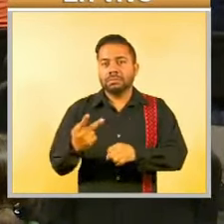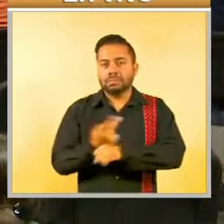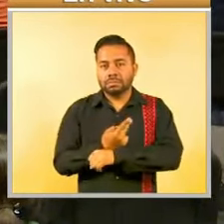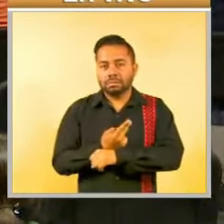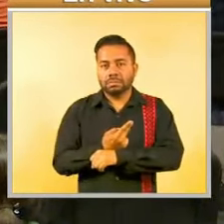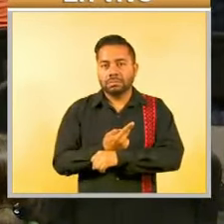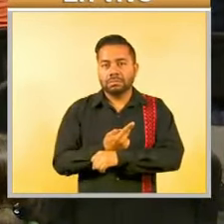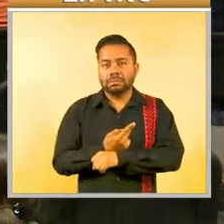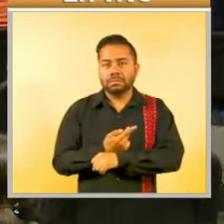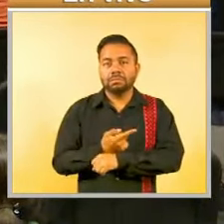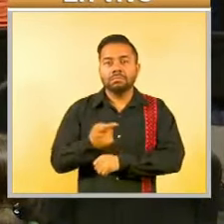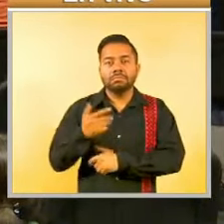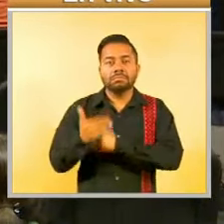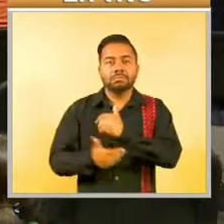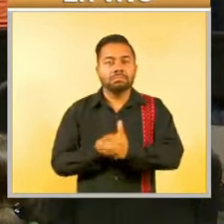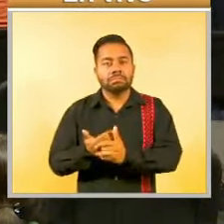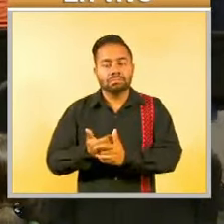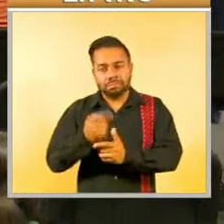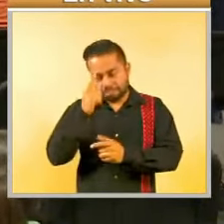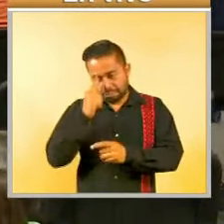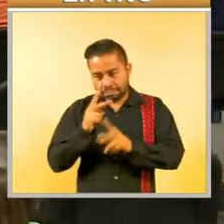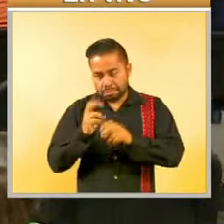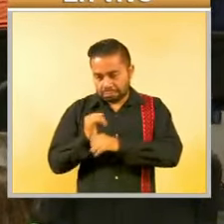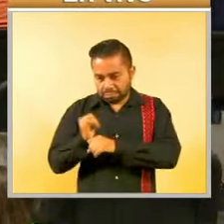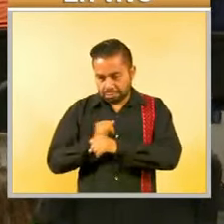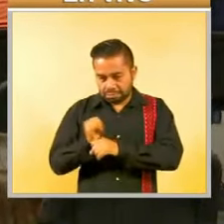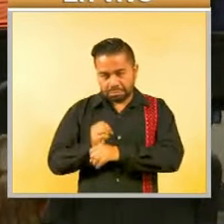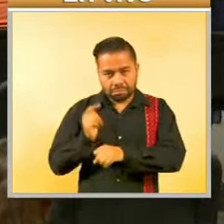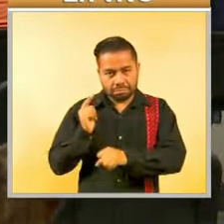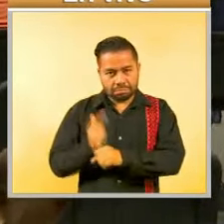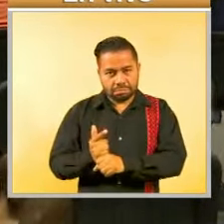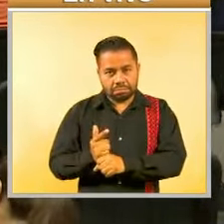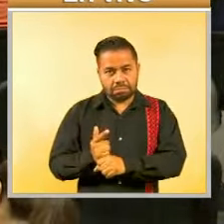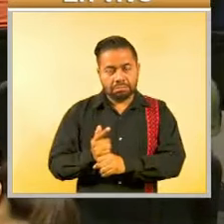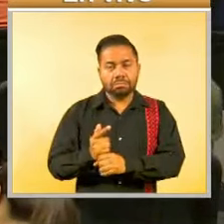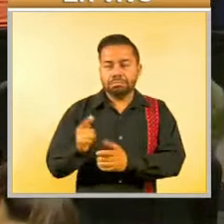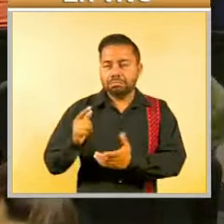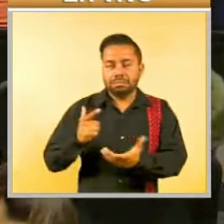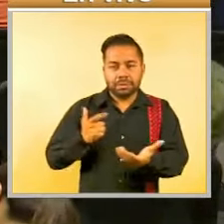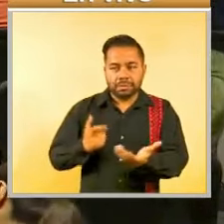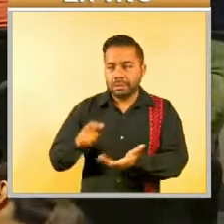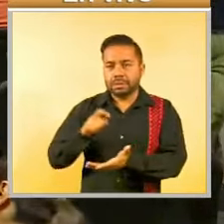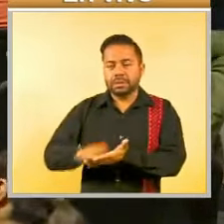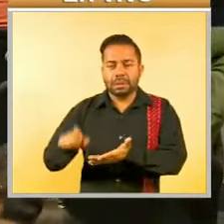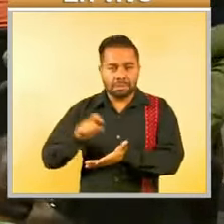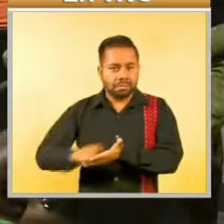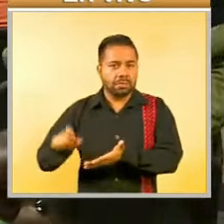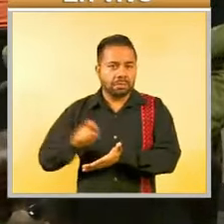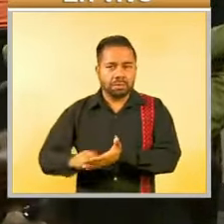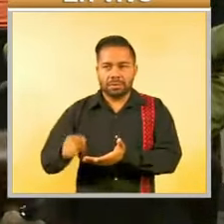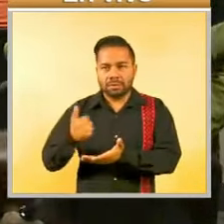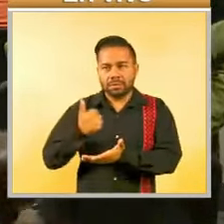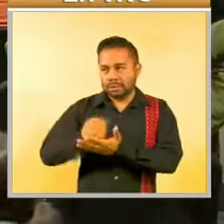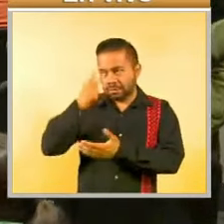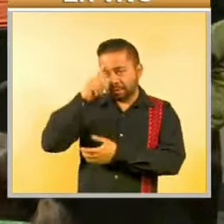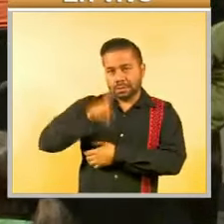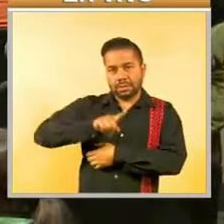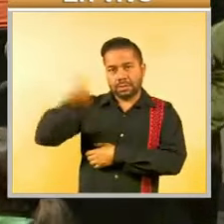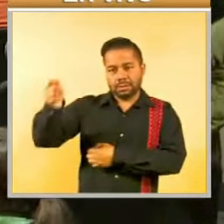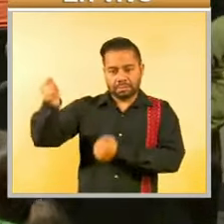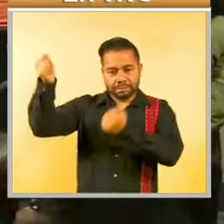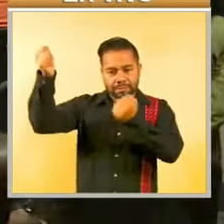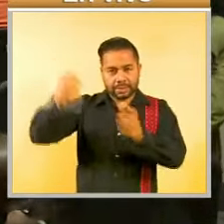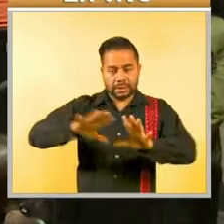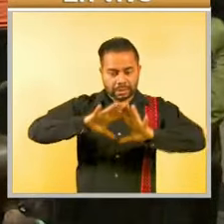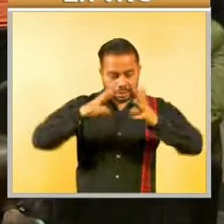nos dando una línea de investigación encontramos que se compra armamento semiautomático en la Ciudad de México y no nos